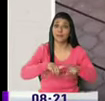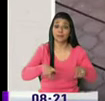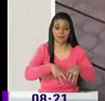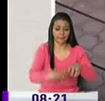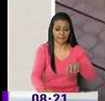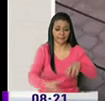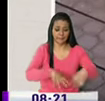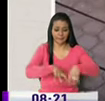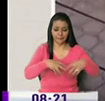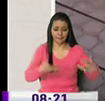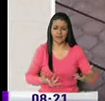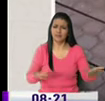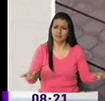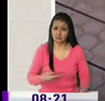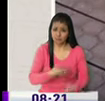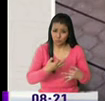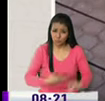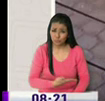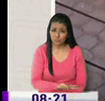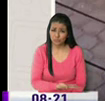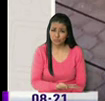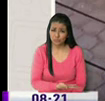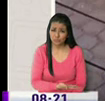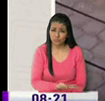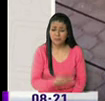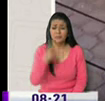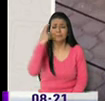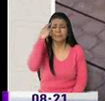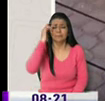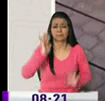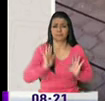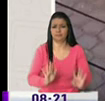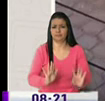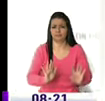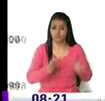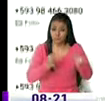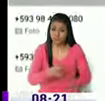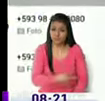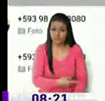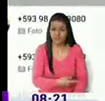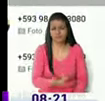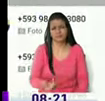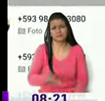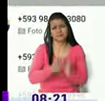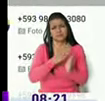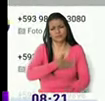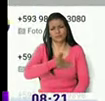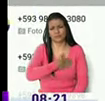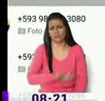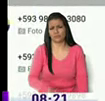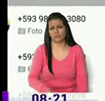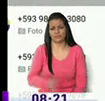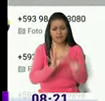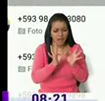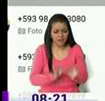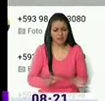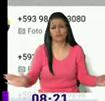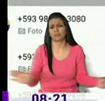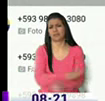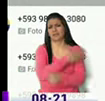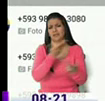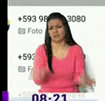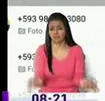dejaron. ¿Parece justo esto? Digo yo, ¿les parece justo? Sean malditos. Hagamos obras integrales, es